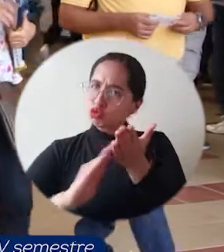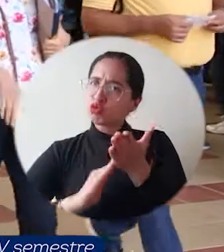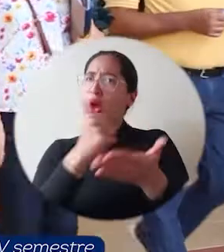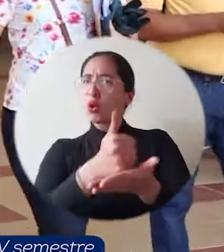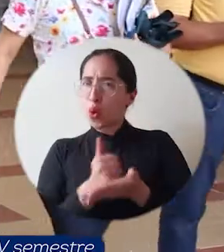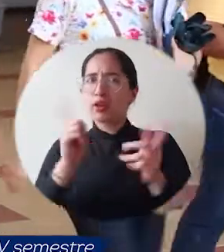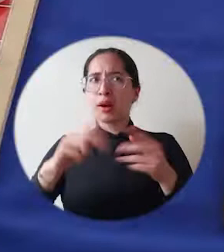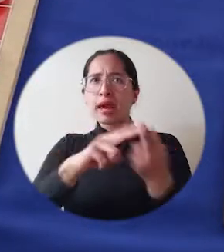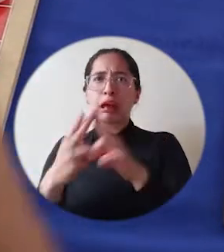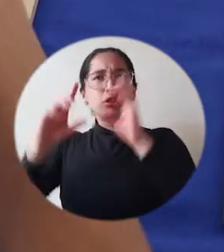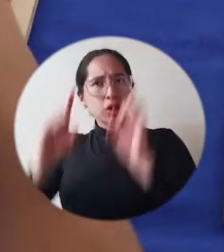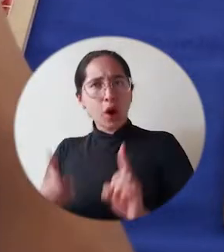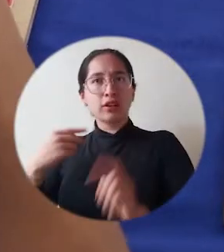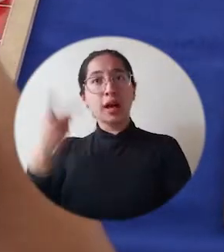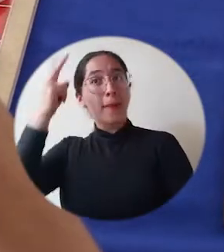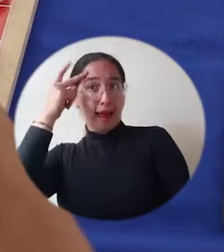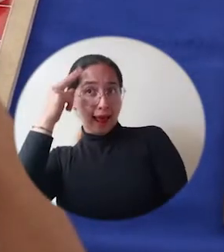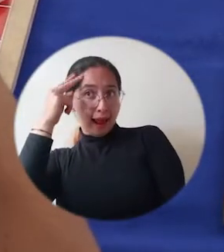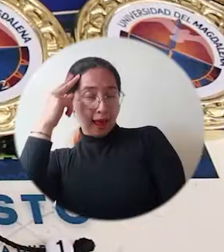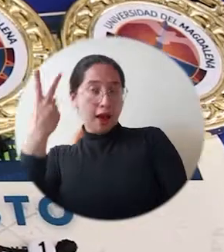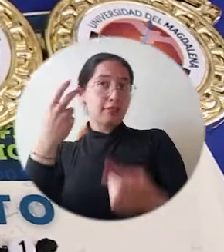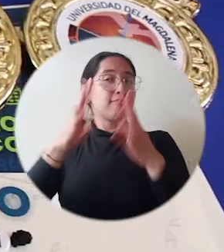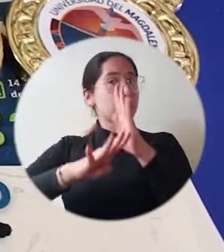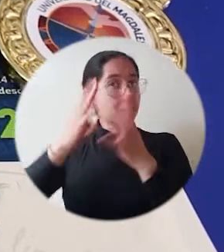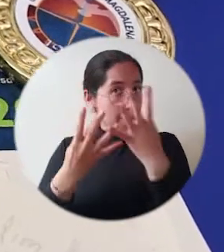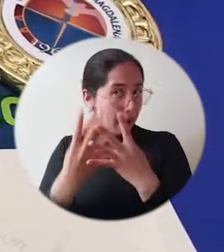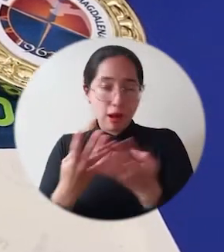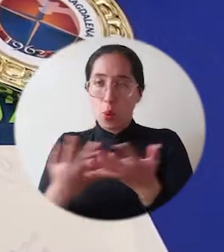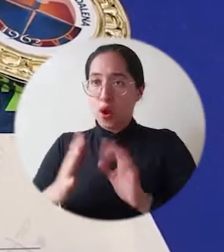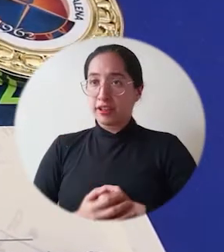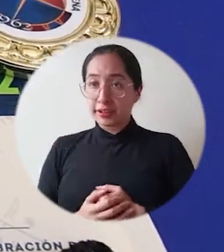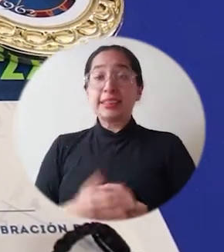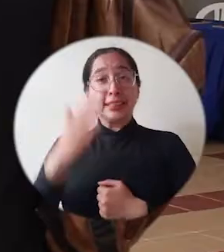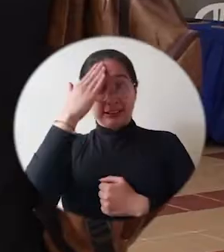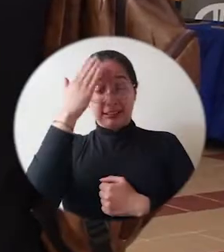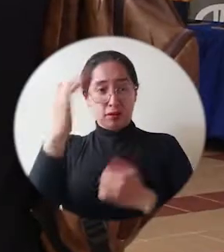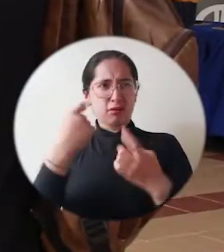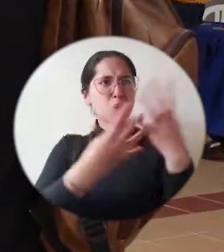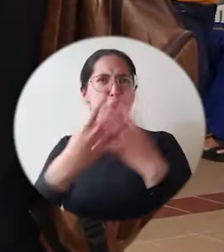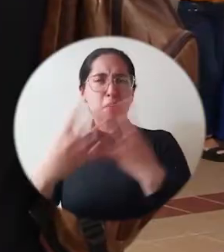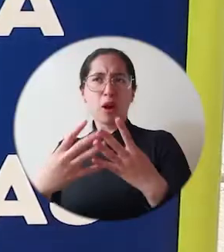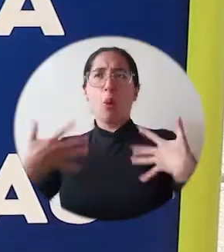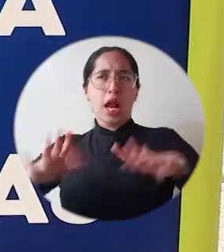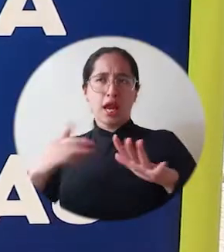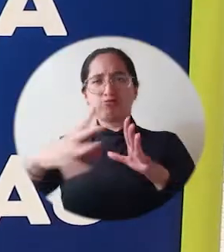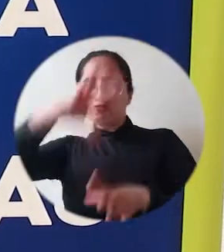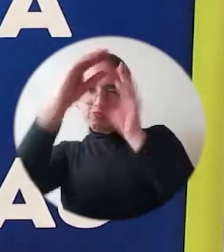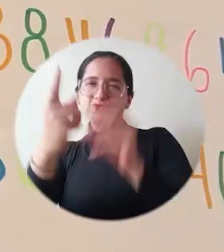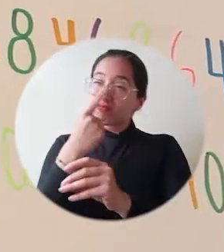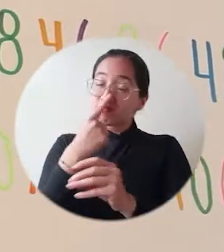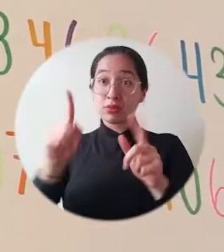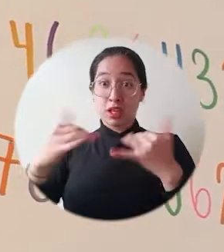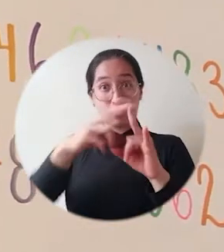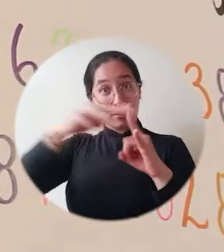resolución de problemas, en toma de decisiones, razonamiento lógico, matemático. Con estas actividades que demuestran que los